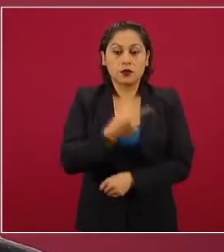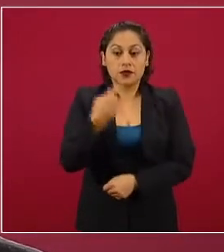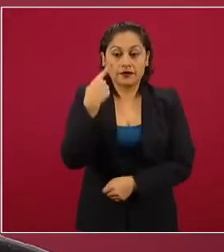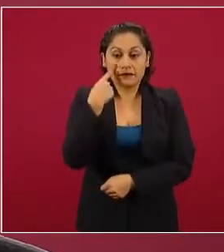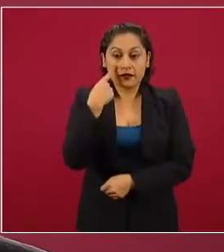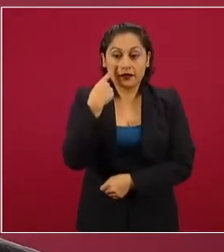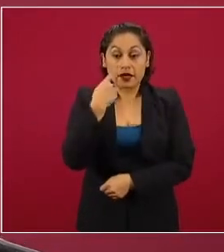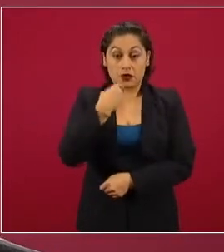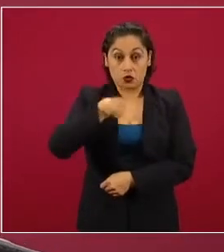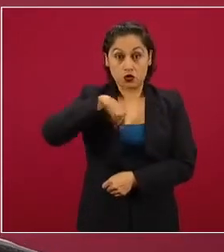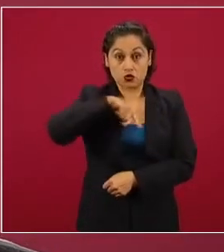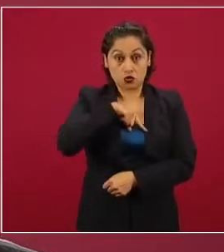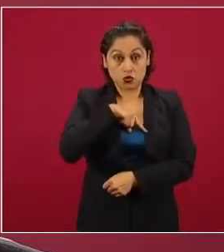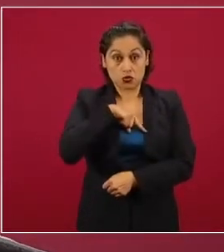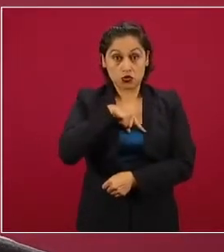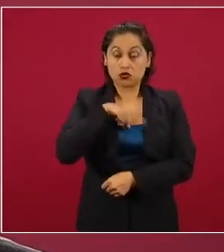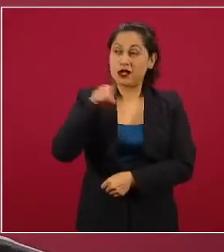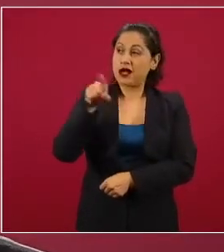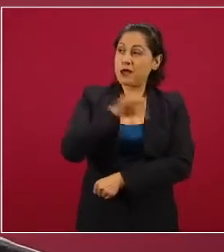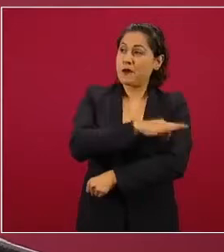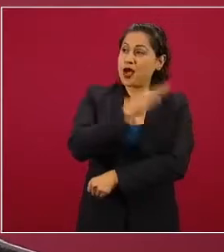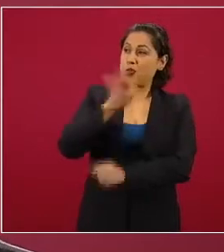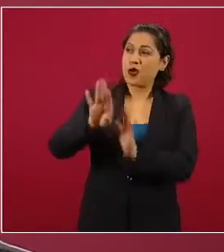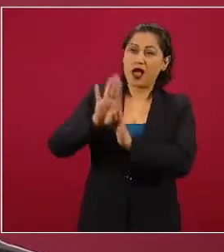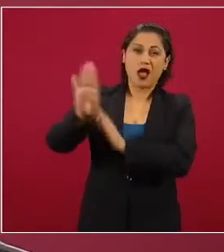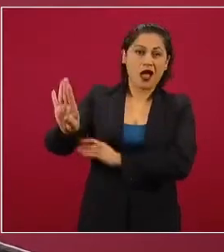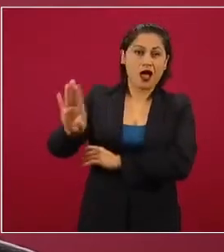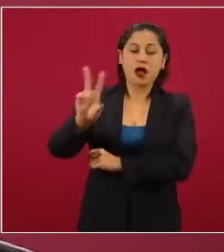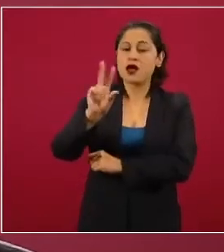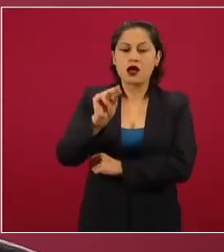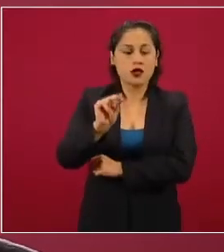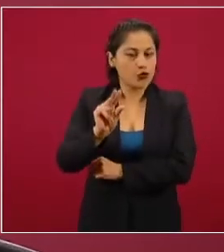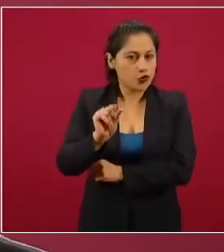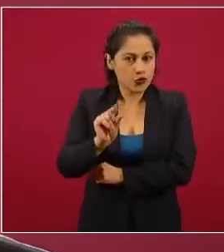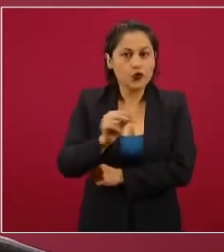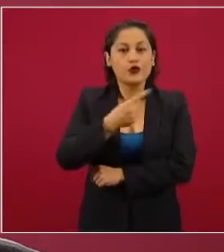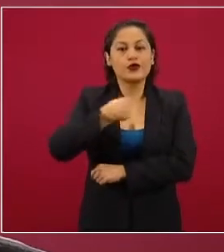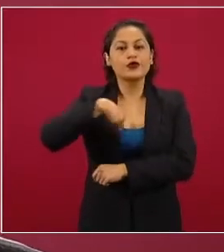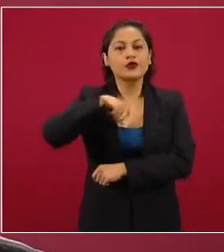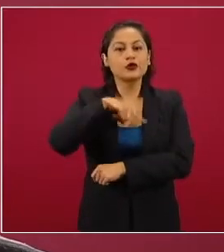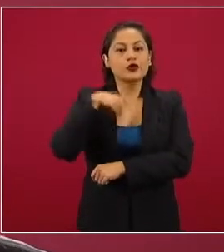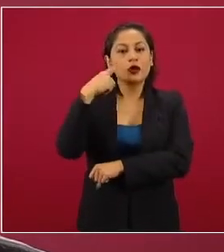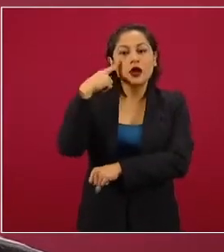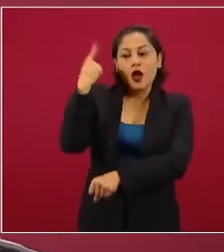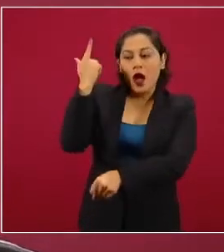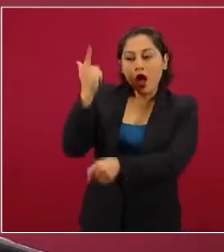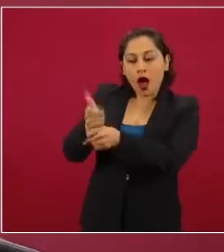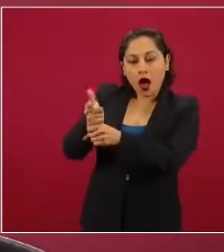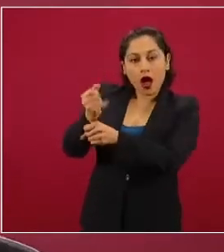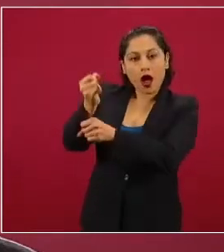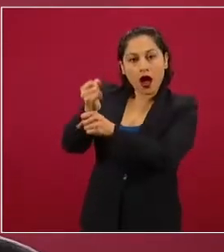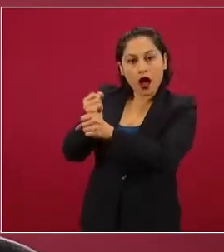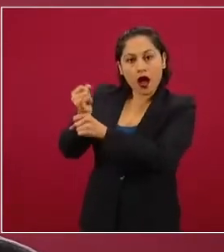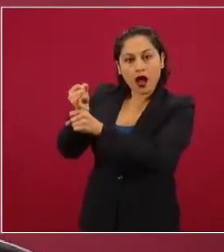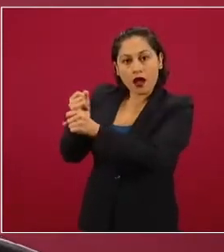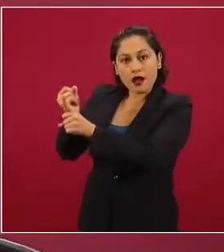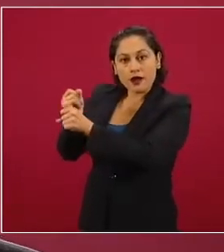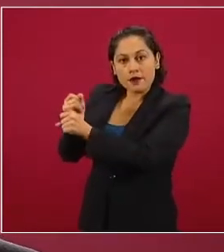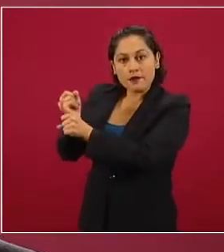lo recomendemos. Lo que estamos diciendo es que la evidencia científica lo que muestra es que es un instrumento